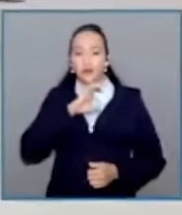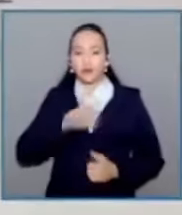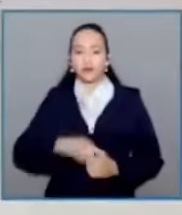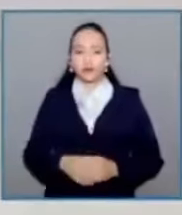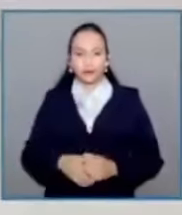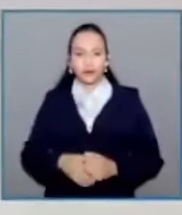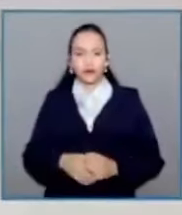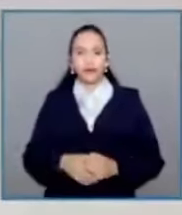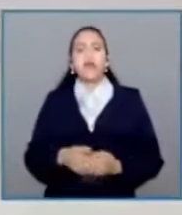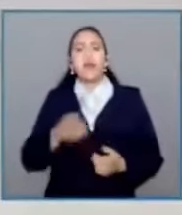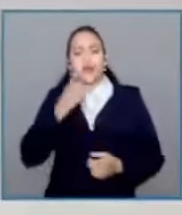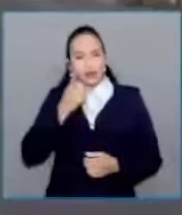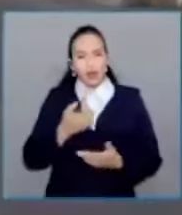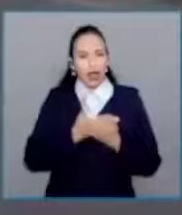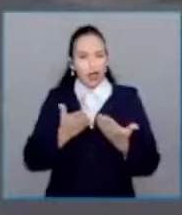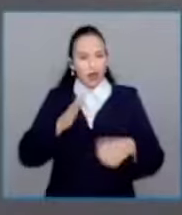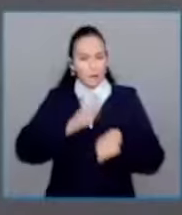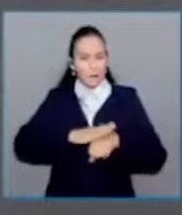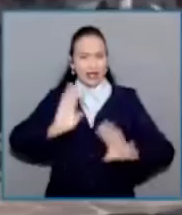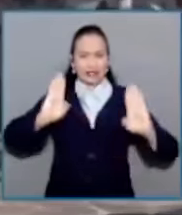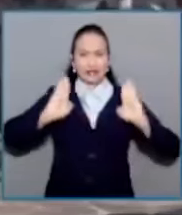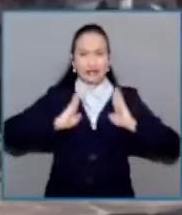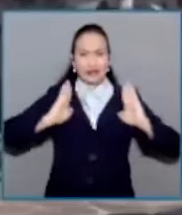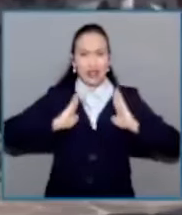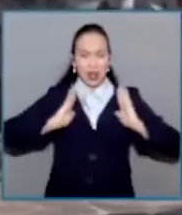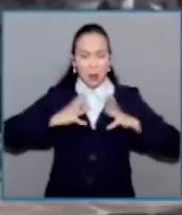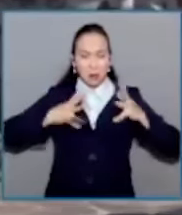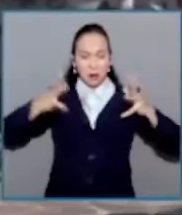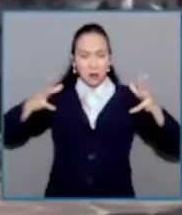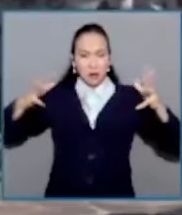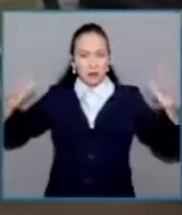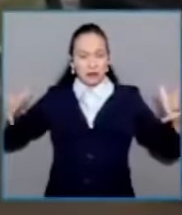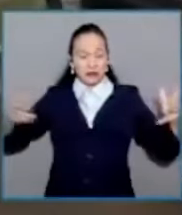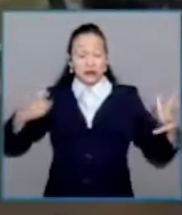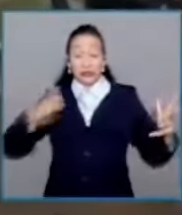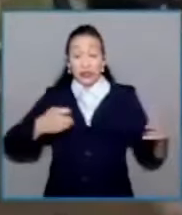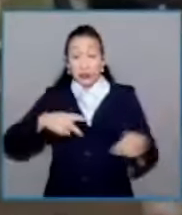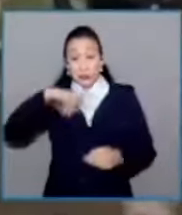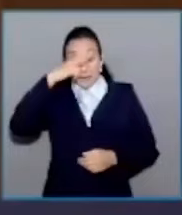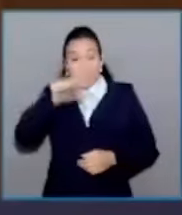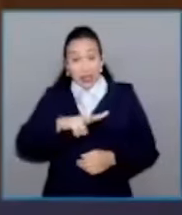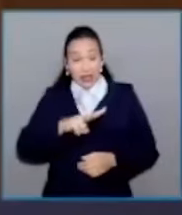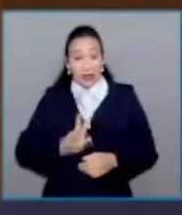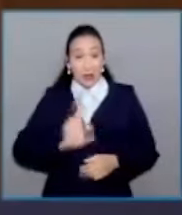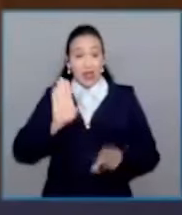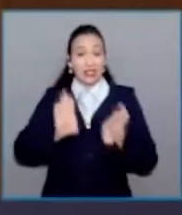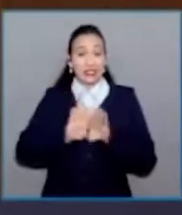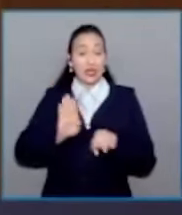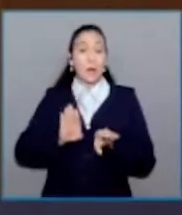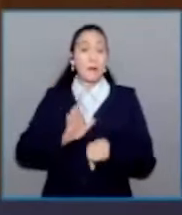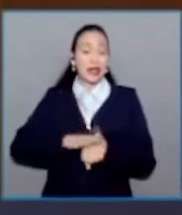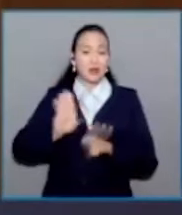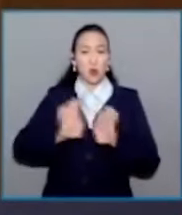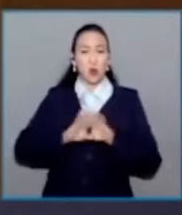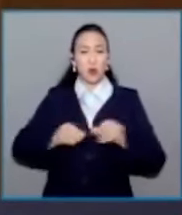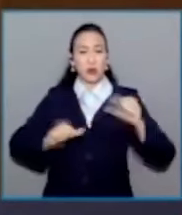con la militarización de la guardia nacional México se ha convertido en un estado cuartel México para